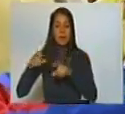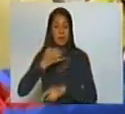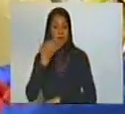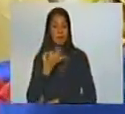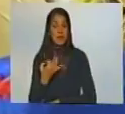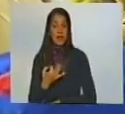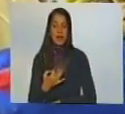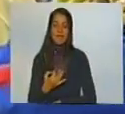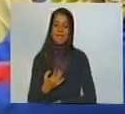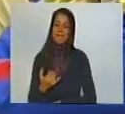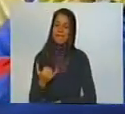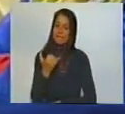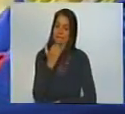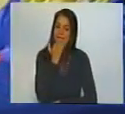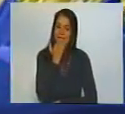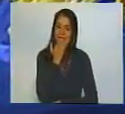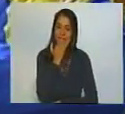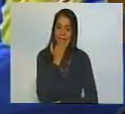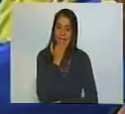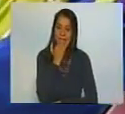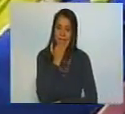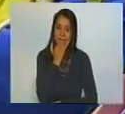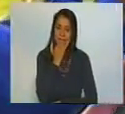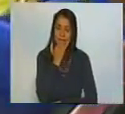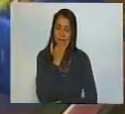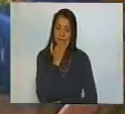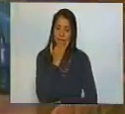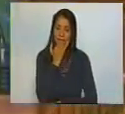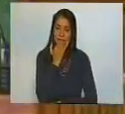Eso no es verdad, ¿no?